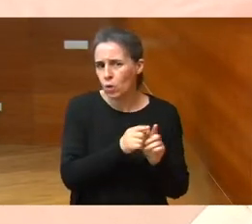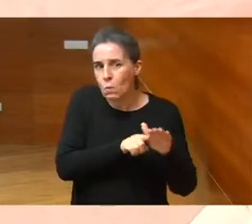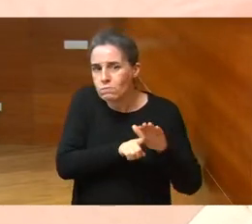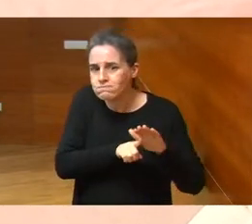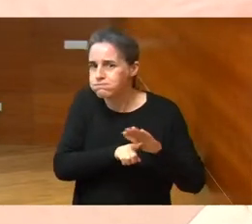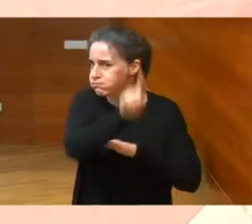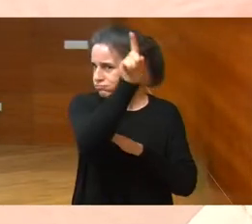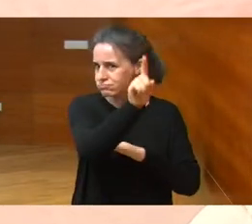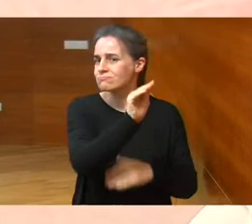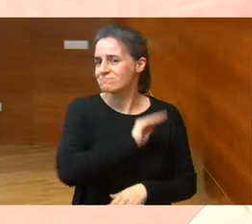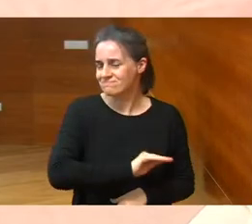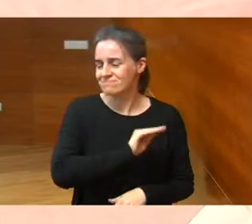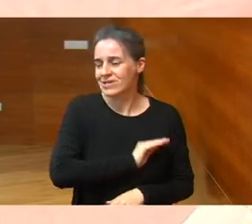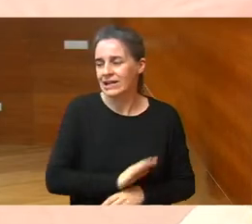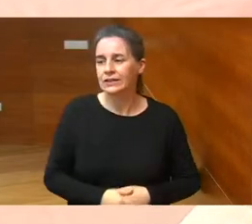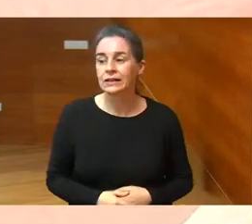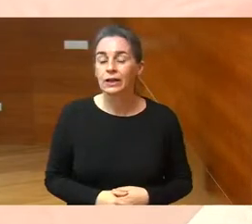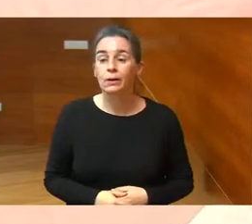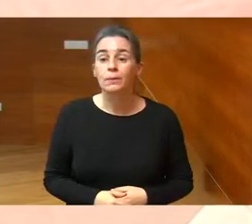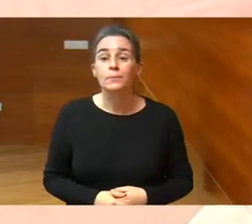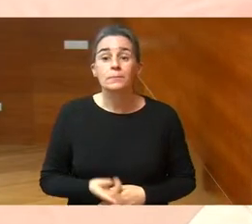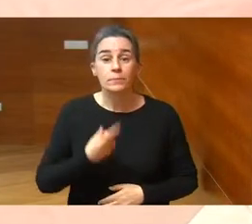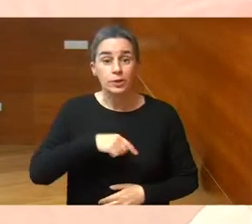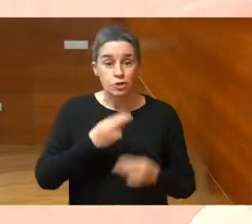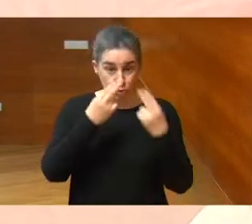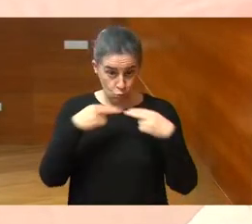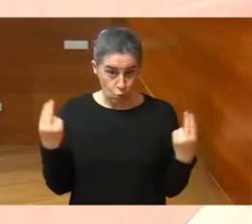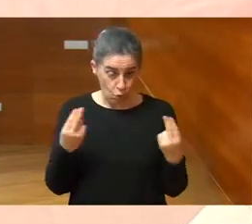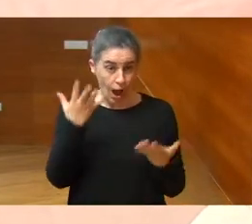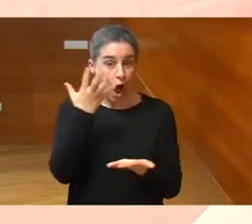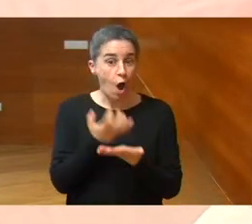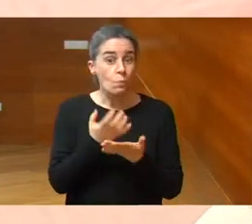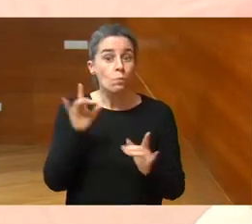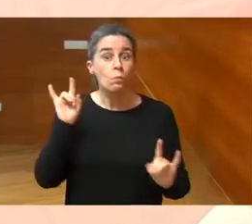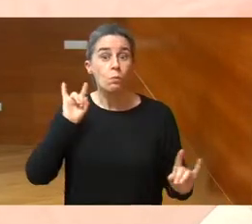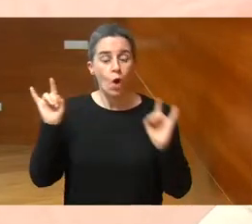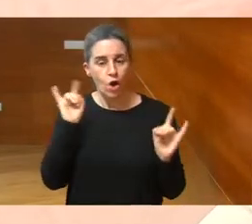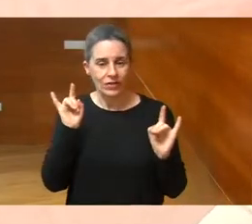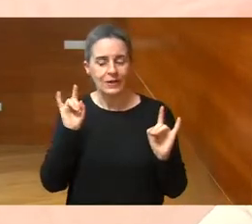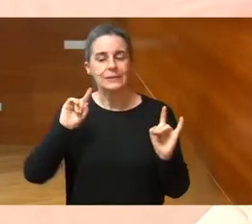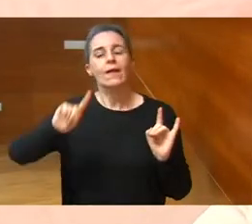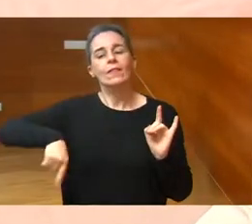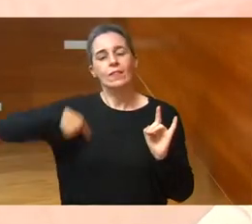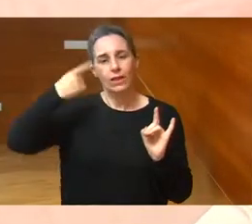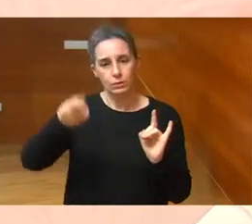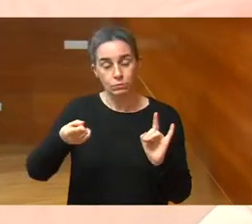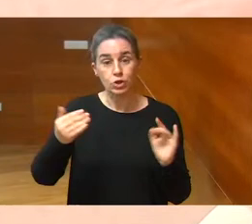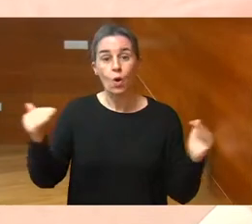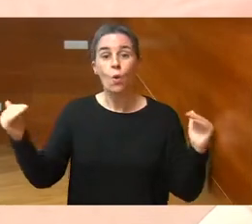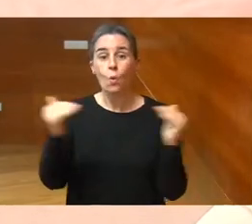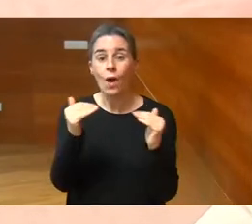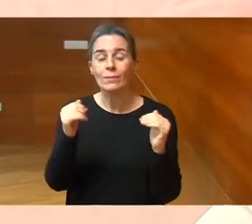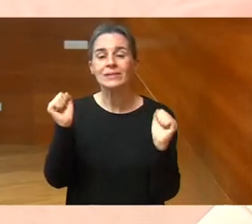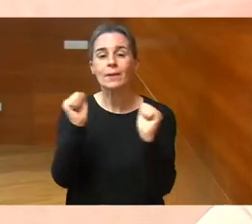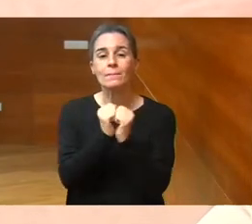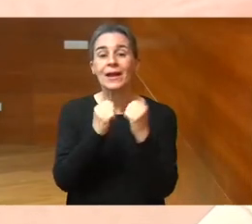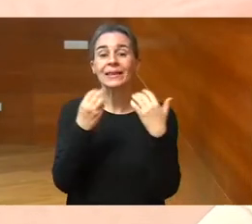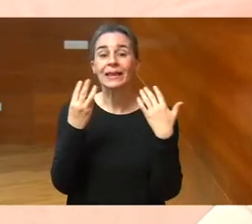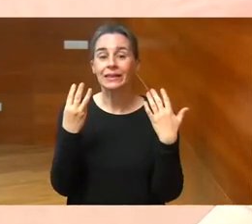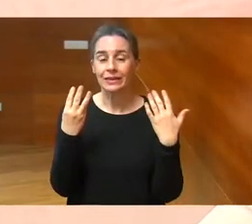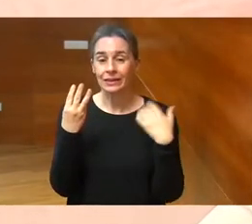bastante publicaremos Un podcast y después o 23 de marzo